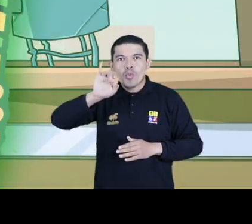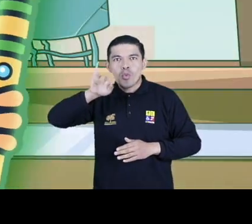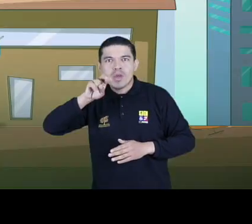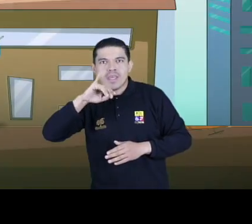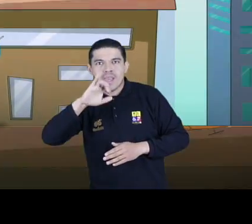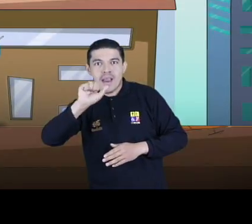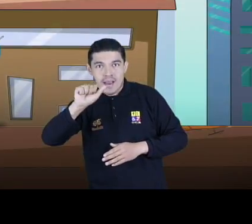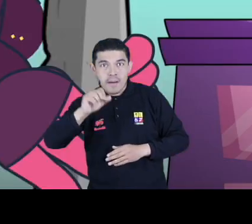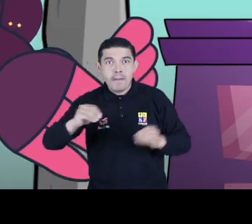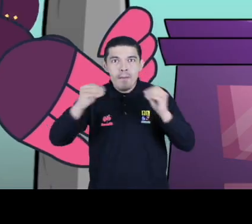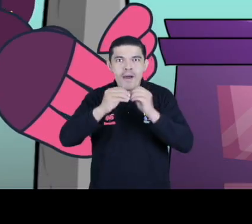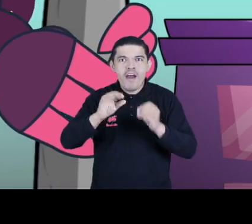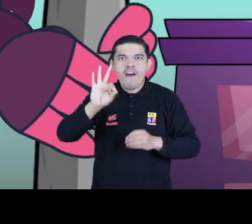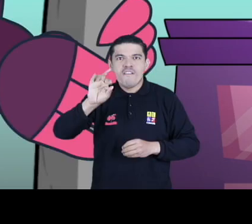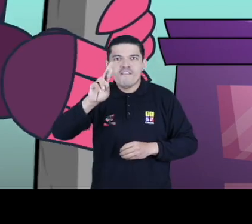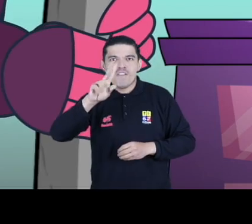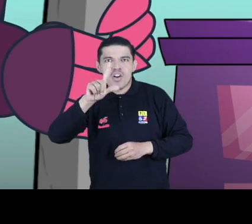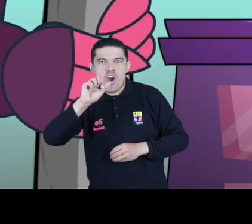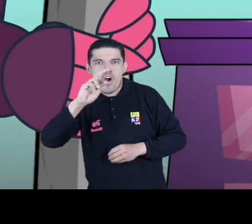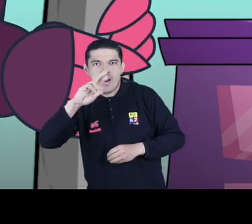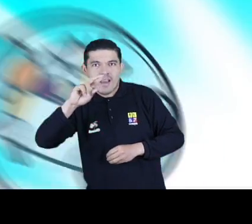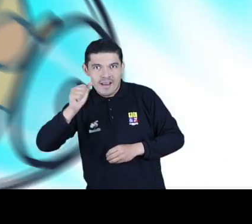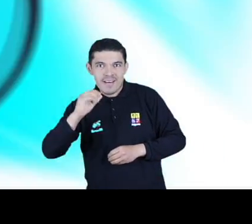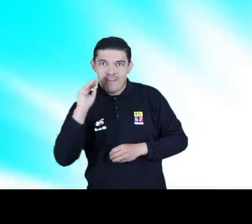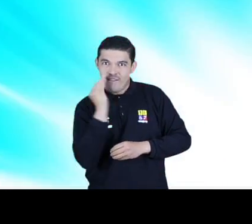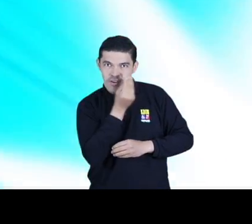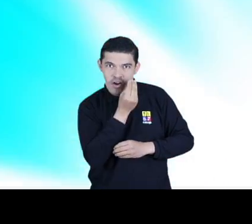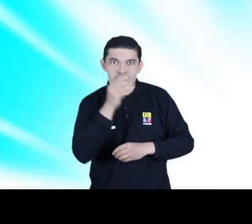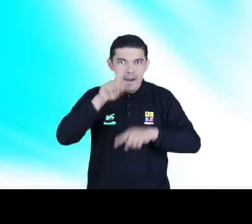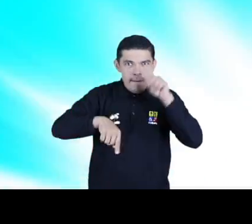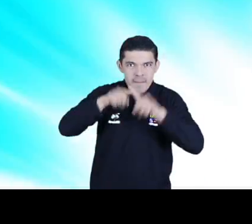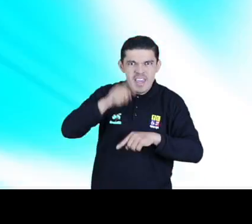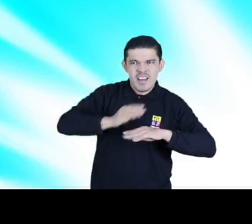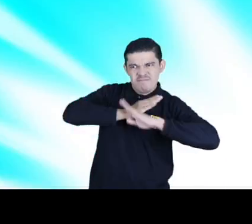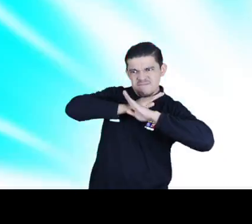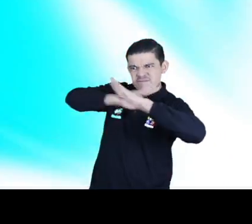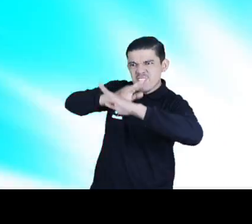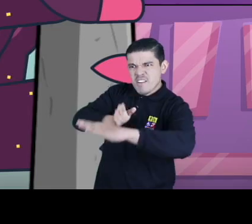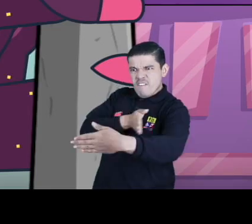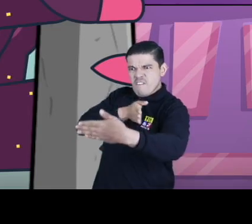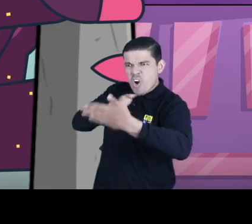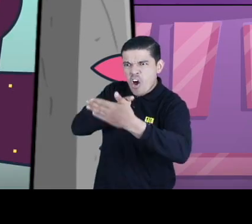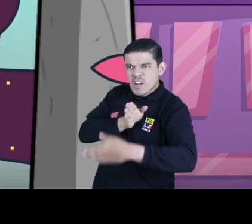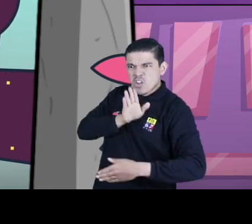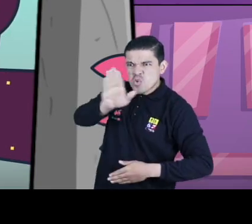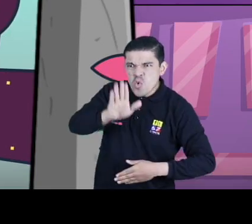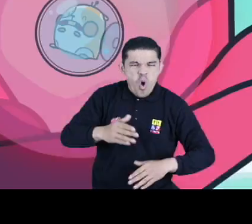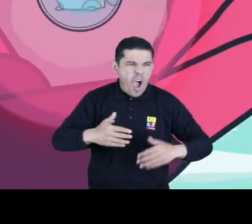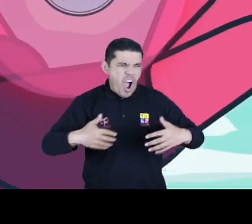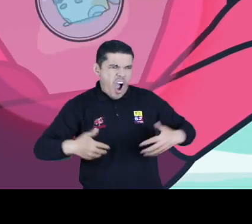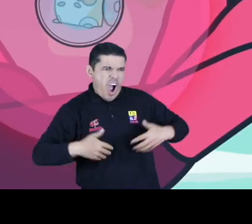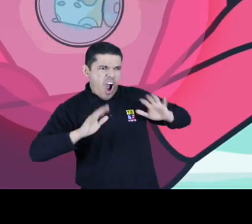amiga Flora también han venido del futuro para detenerlo. ¡Es hora de desinfectar tus planes, Arcade!